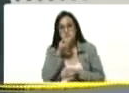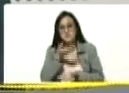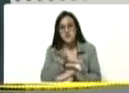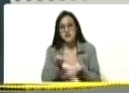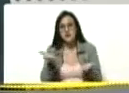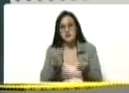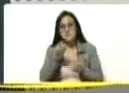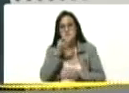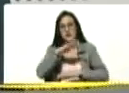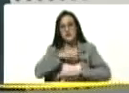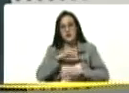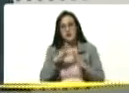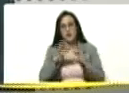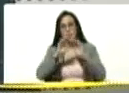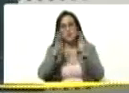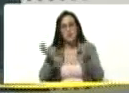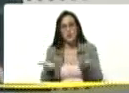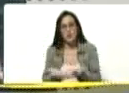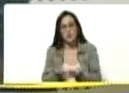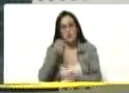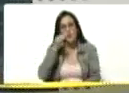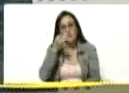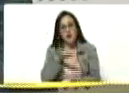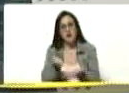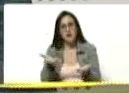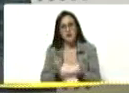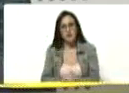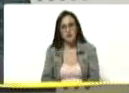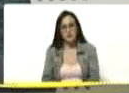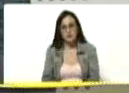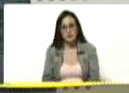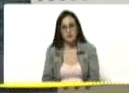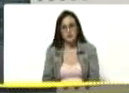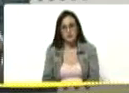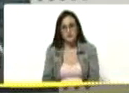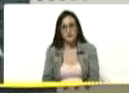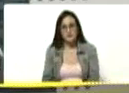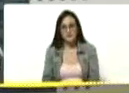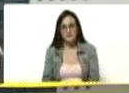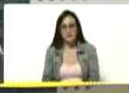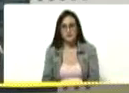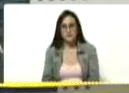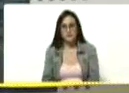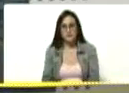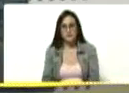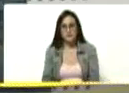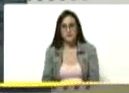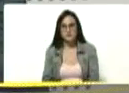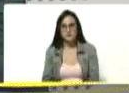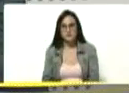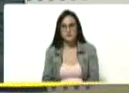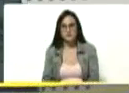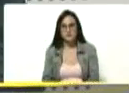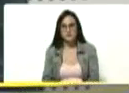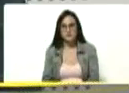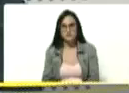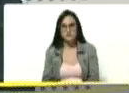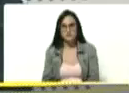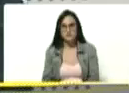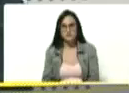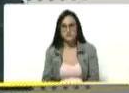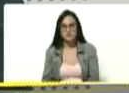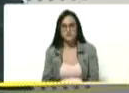el bienestar de toda la humanidad. Speaking not of this so-called free trade, but promoting rather fair